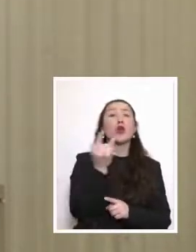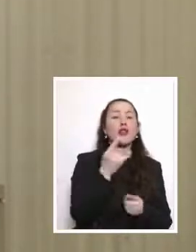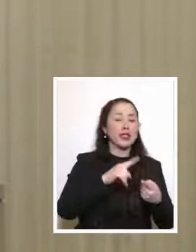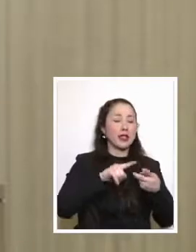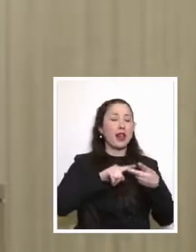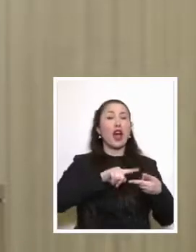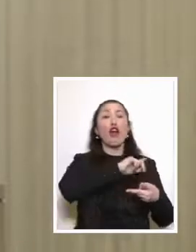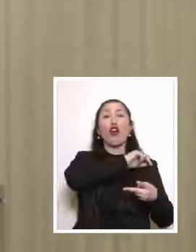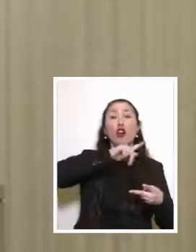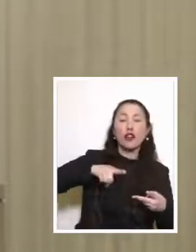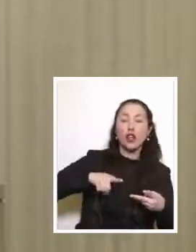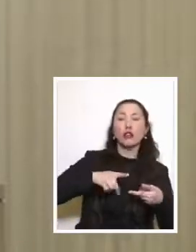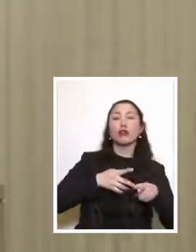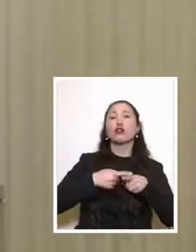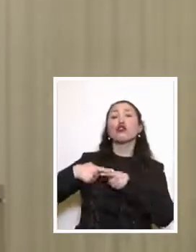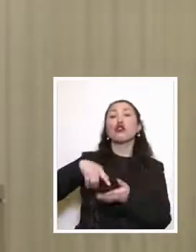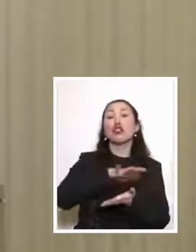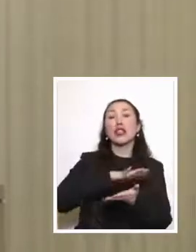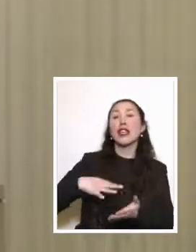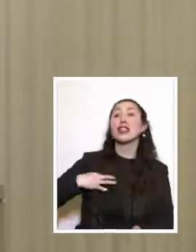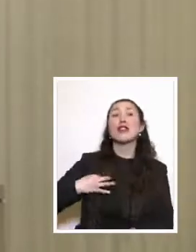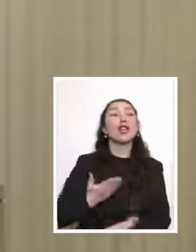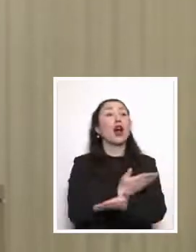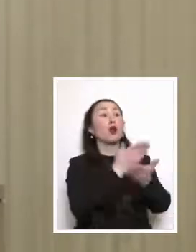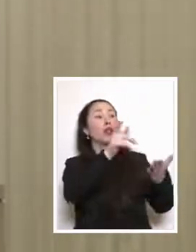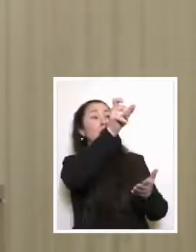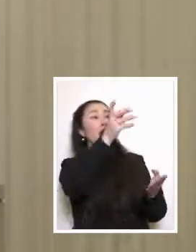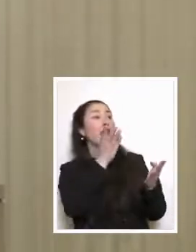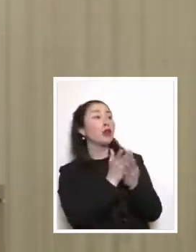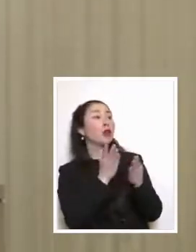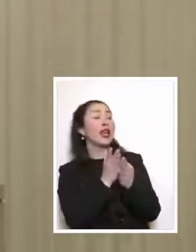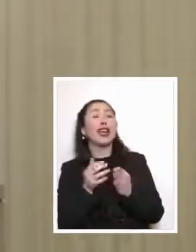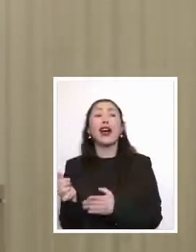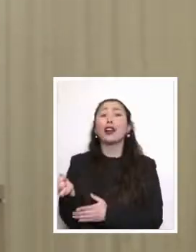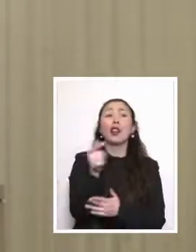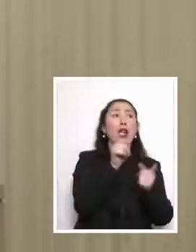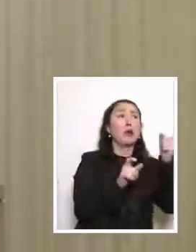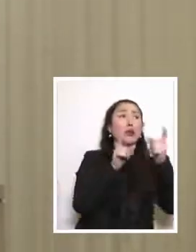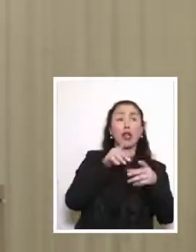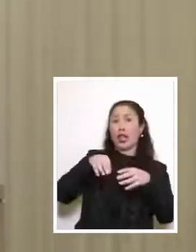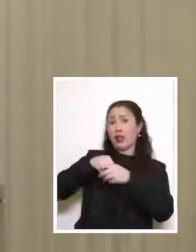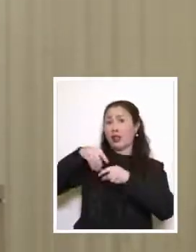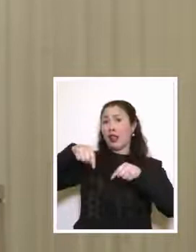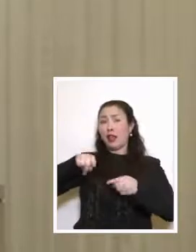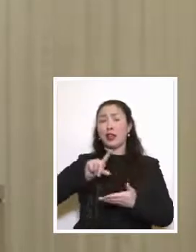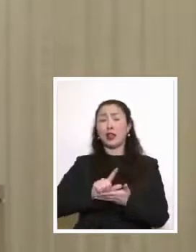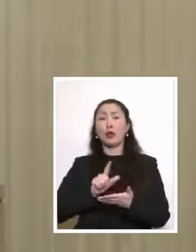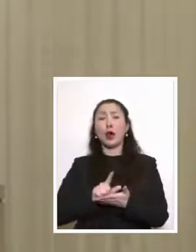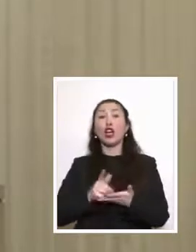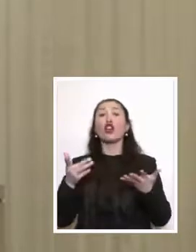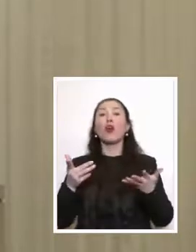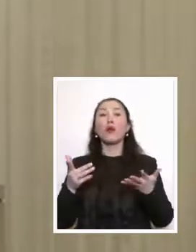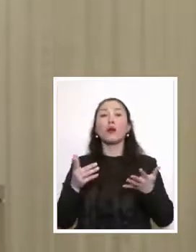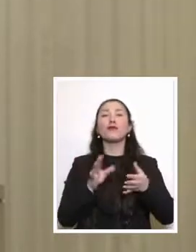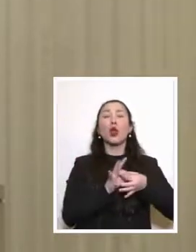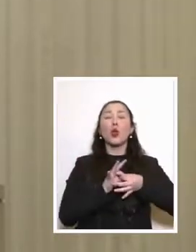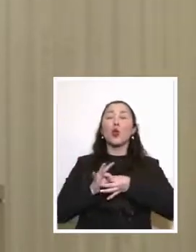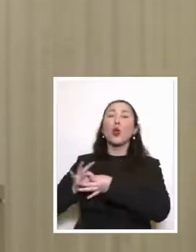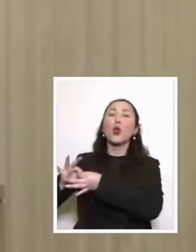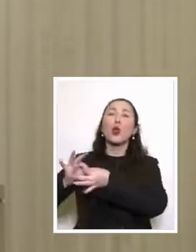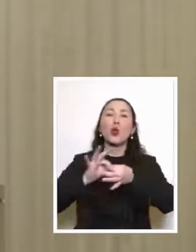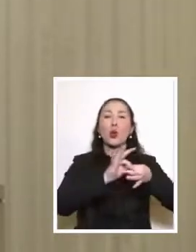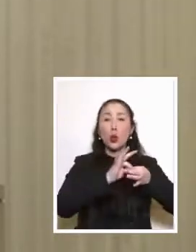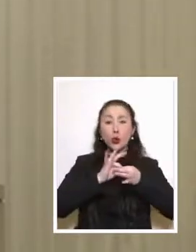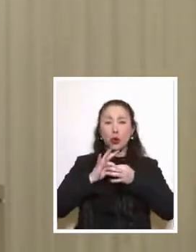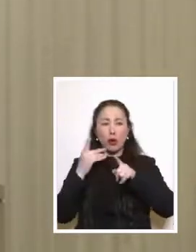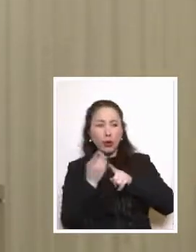gobierno, sociedad civil, a ustedes, estudiantes, todos los que están aquí, ¿no? Juntos realmente podamos identificar